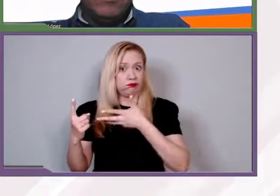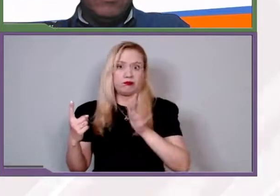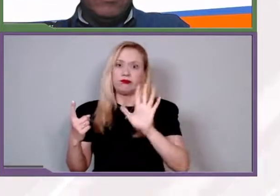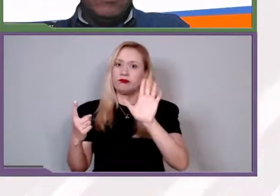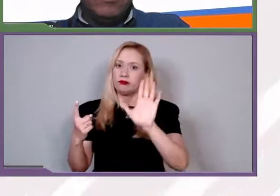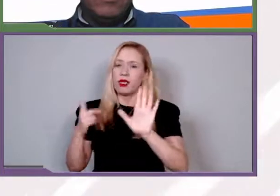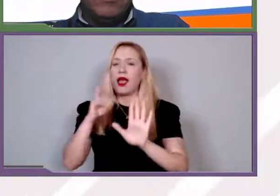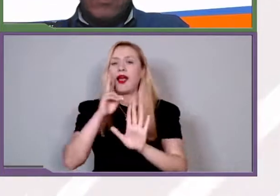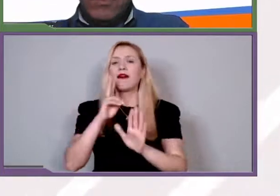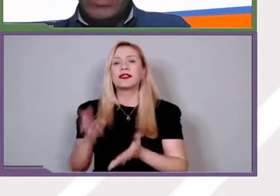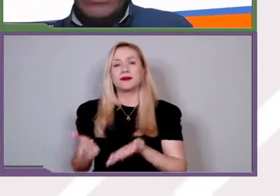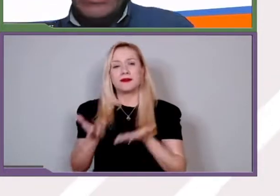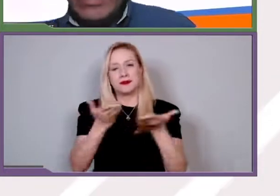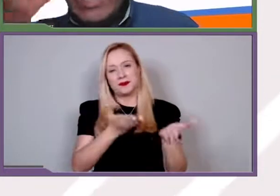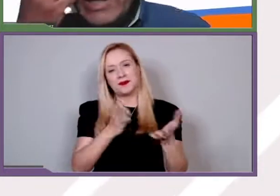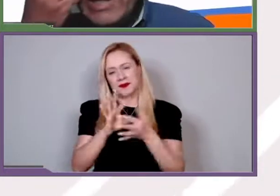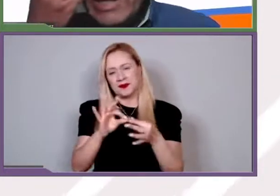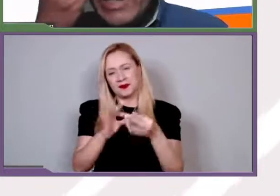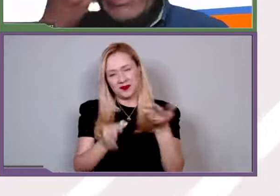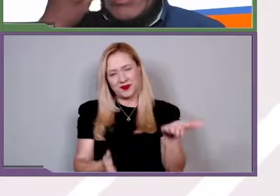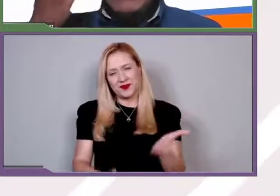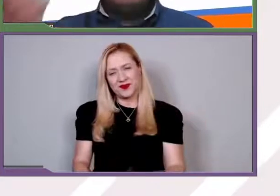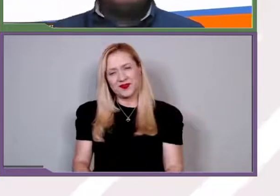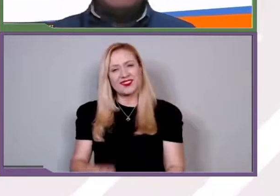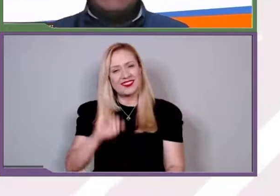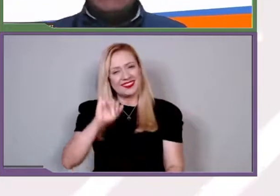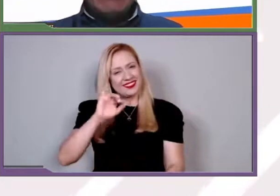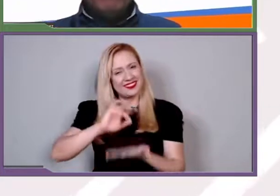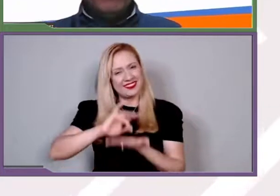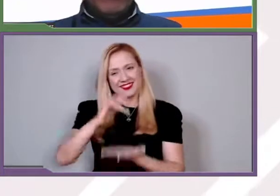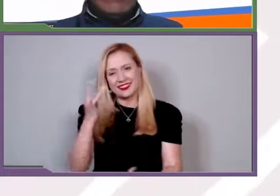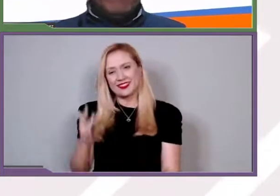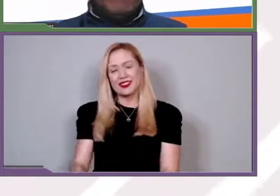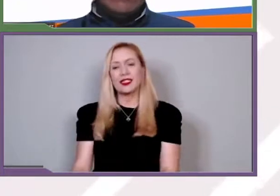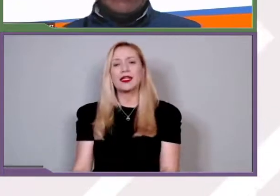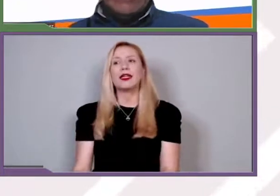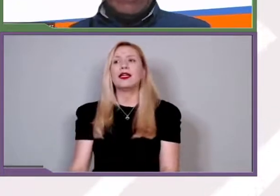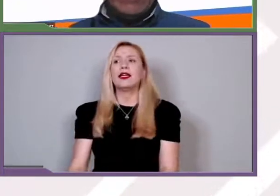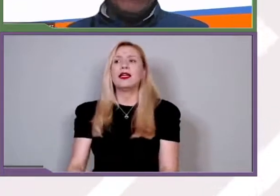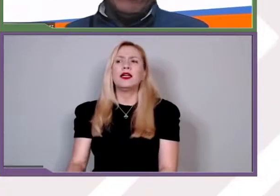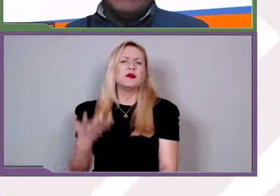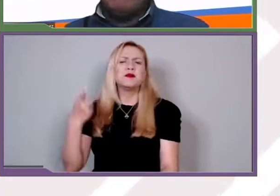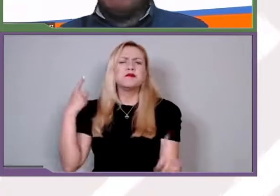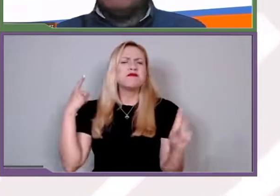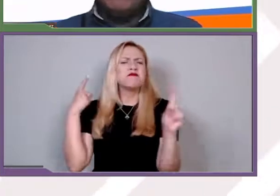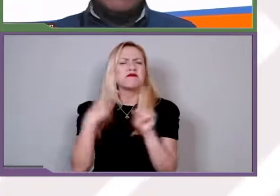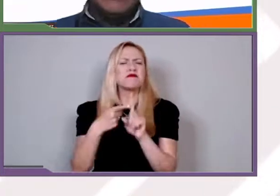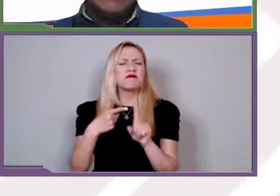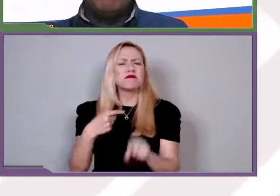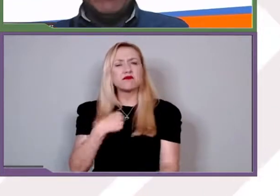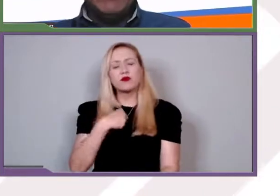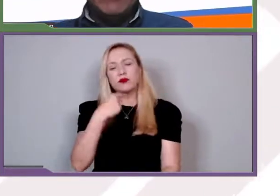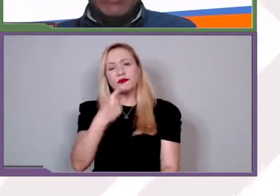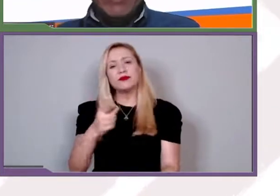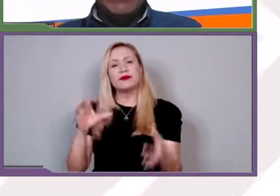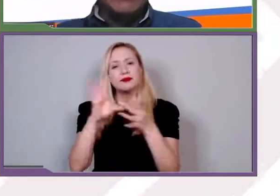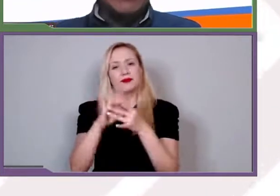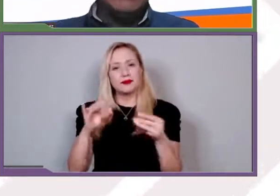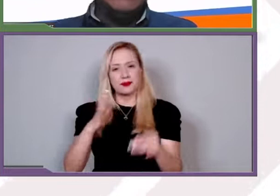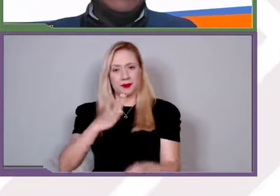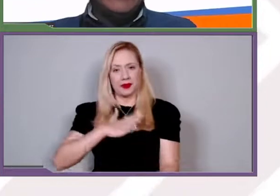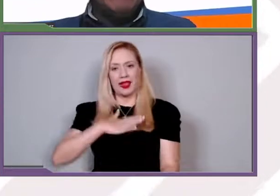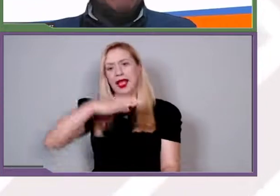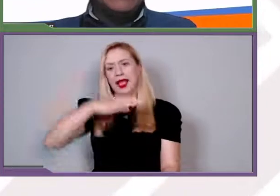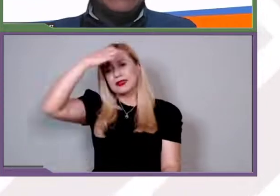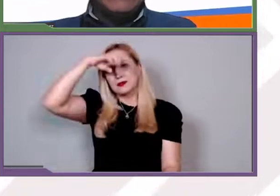por favor, adelante, Eliseth. Gracias, gracias. Bueno, mira, el punto es nada más que yo he estado hablando desde la experiencia